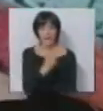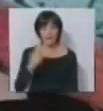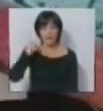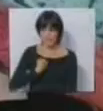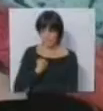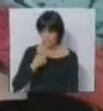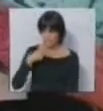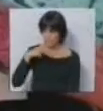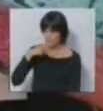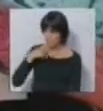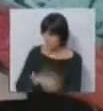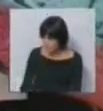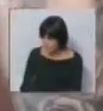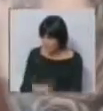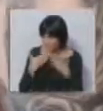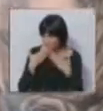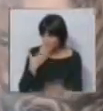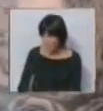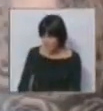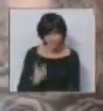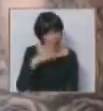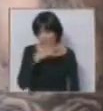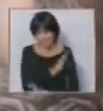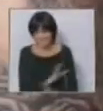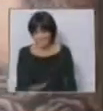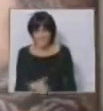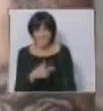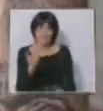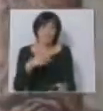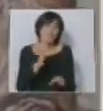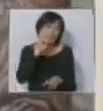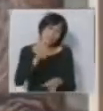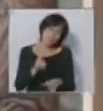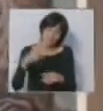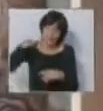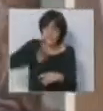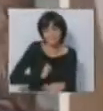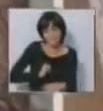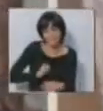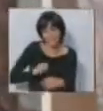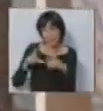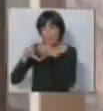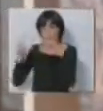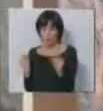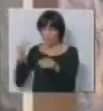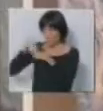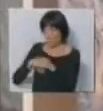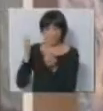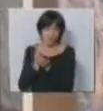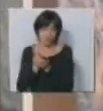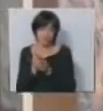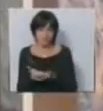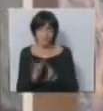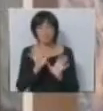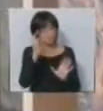está cachando. Seguramente habrá alguna diferencia entre el bolsito un poquito más, la billeterita un poquito menos, pero estamos hablando de esos precios que...